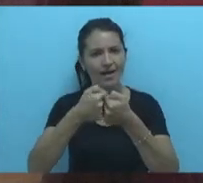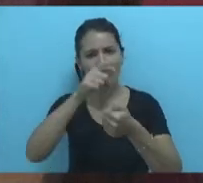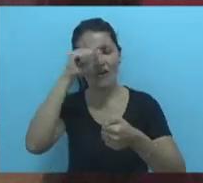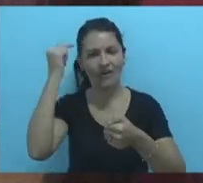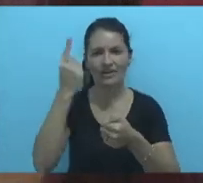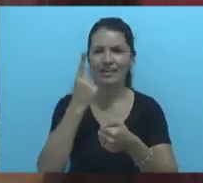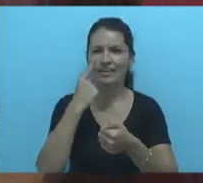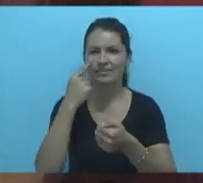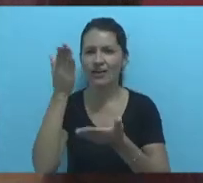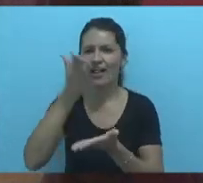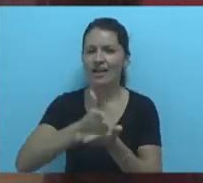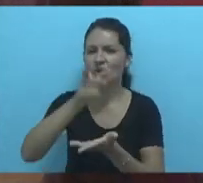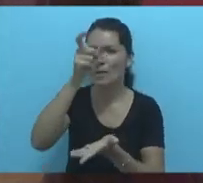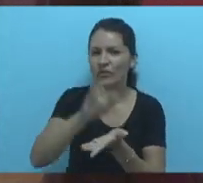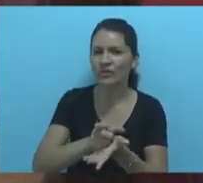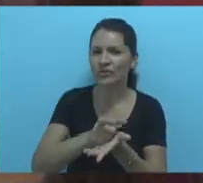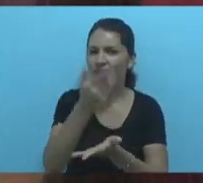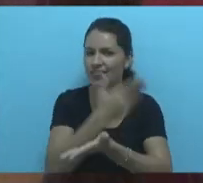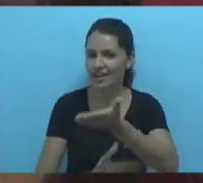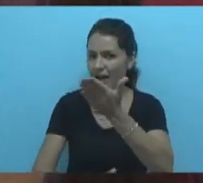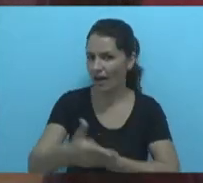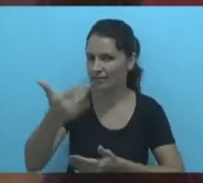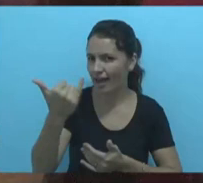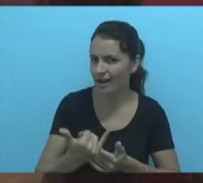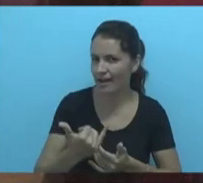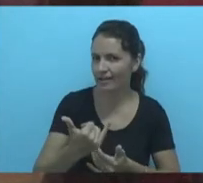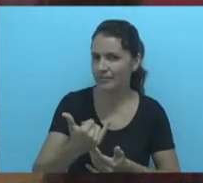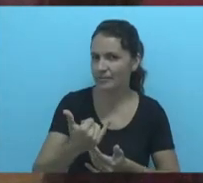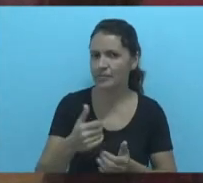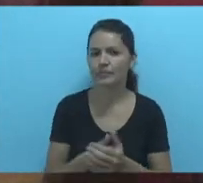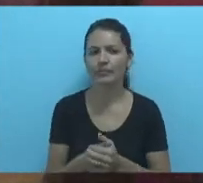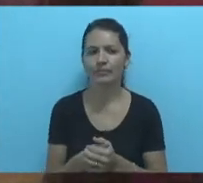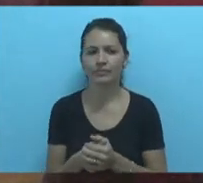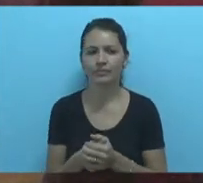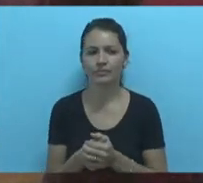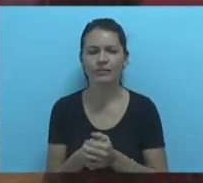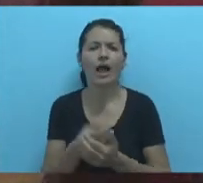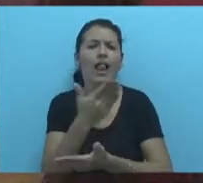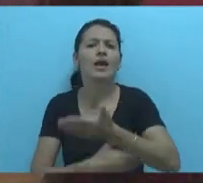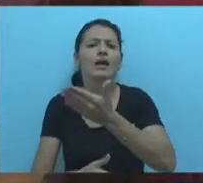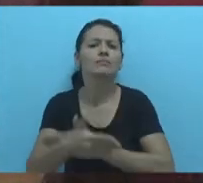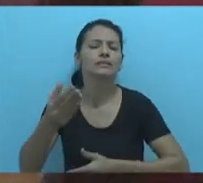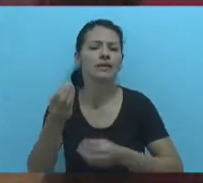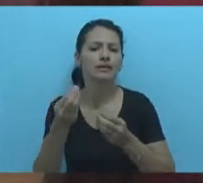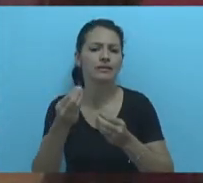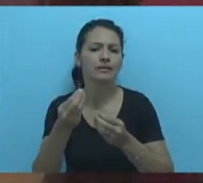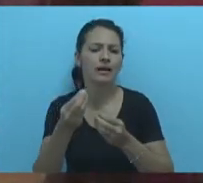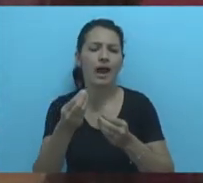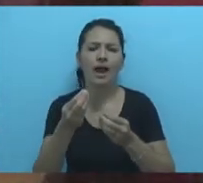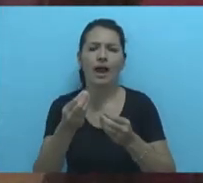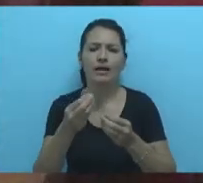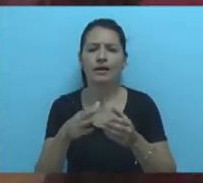Internacional sobre los Derechos de las Personas con Discapacidad. El concepto de discapacidad como concepto